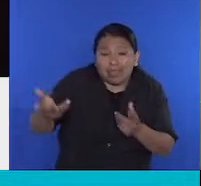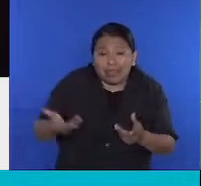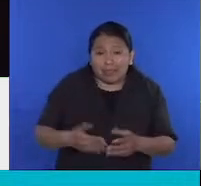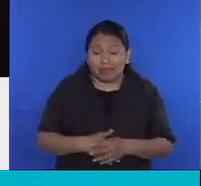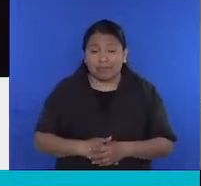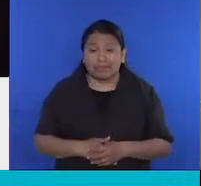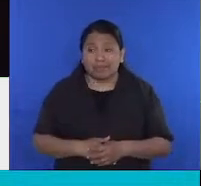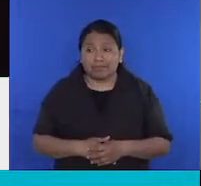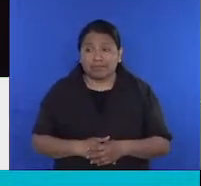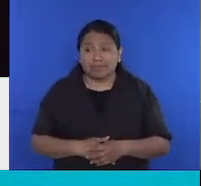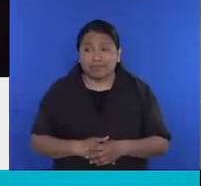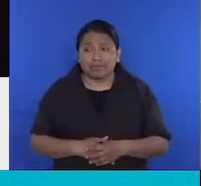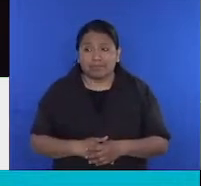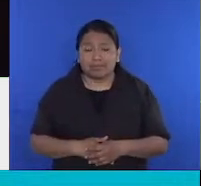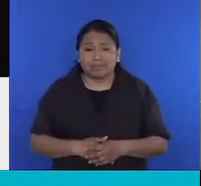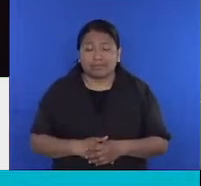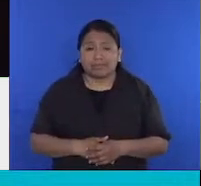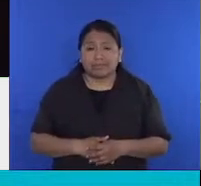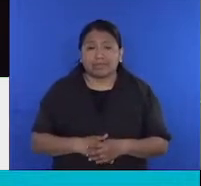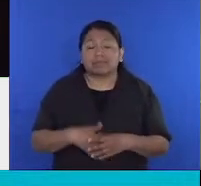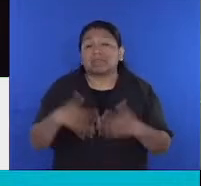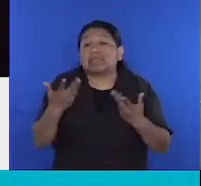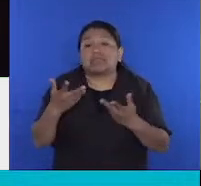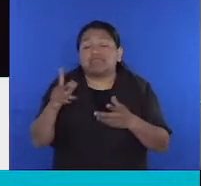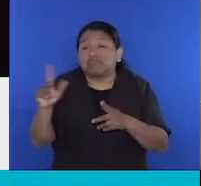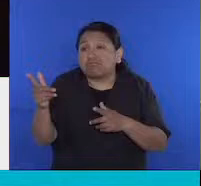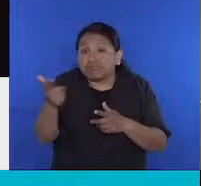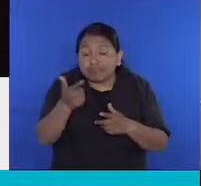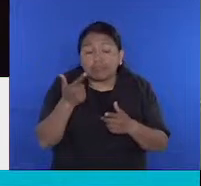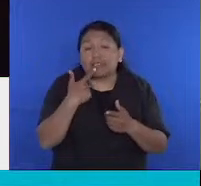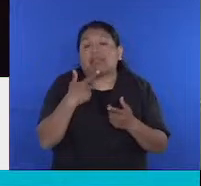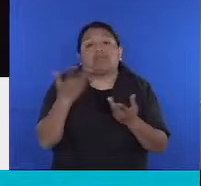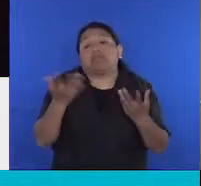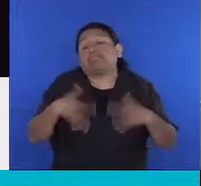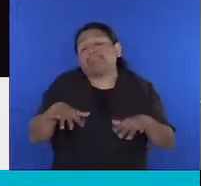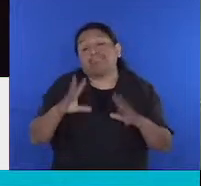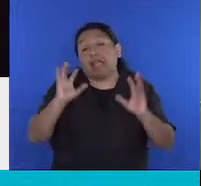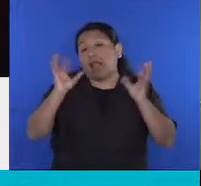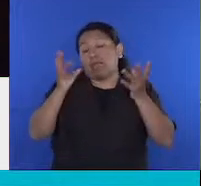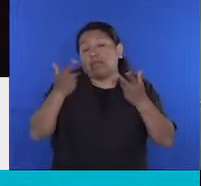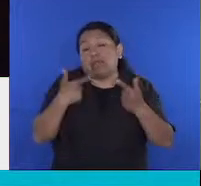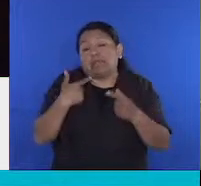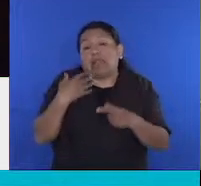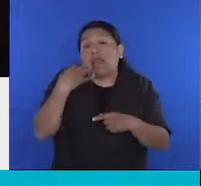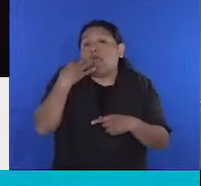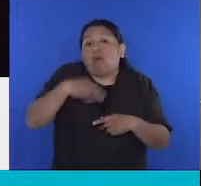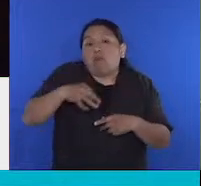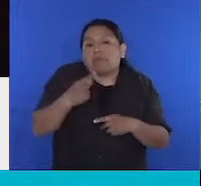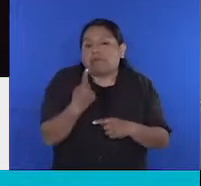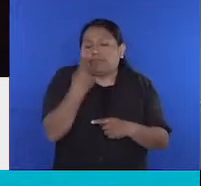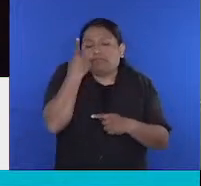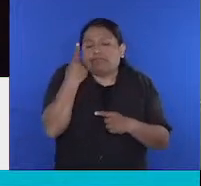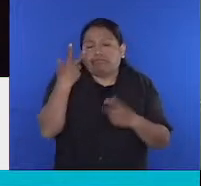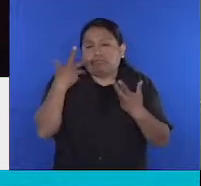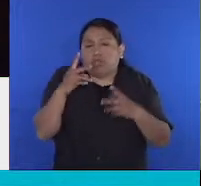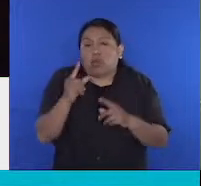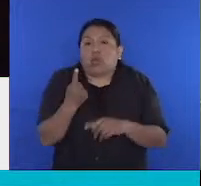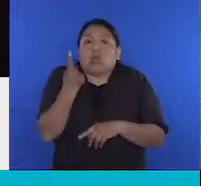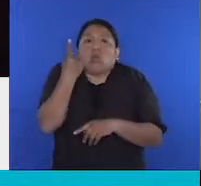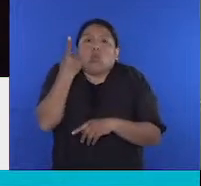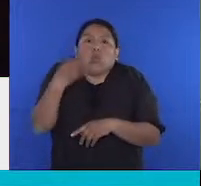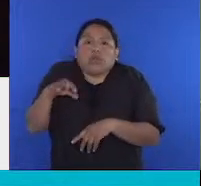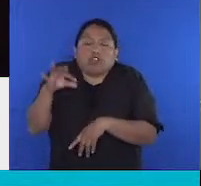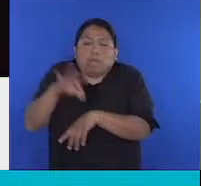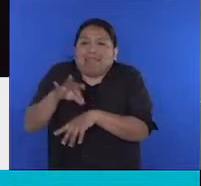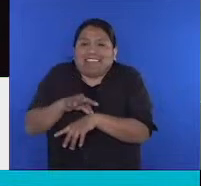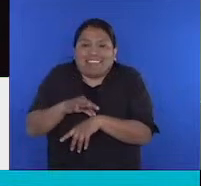Y cuando no lo cuentan, tienen que subir ese paciente a la ambulancia, que a lo mejor es la única que tiene el hospital, con el único médico que tienen en ese momento, y perderlo